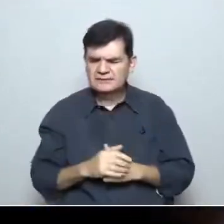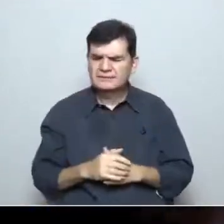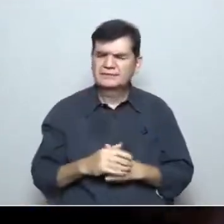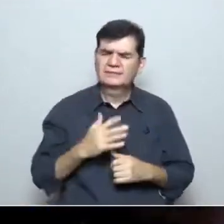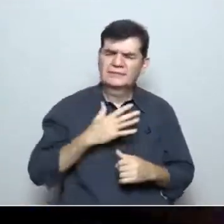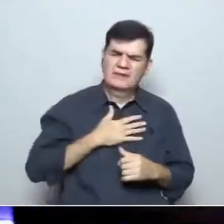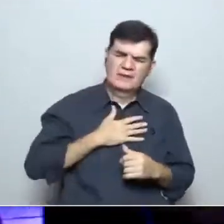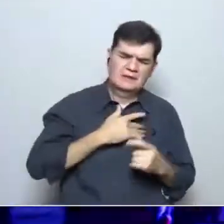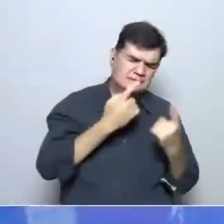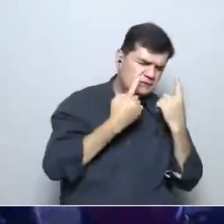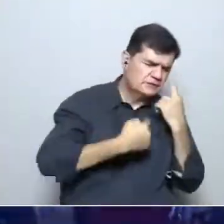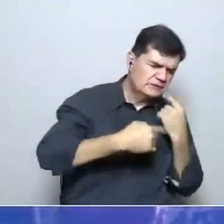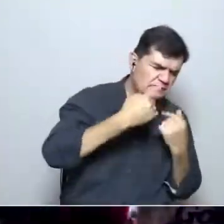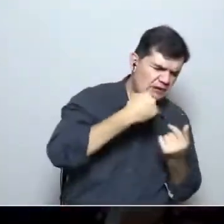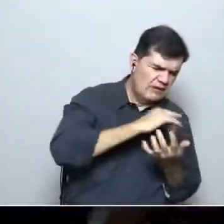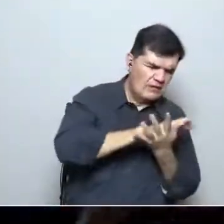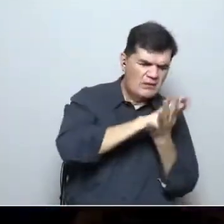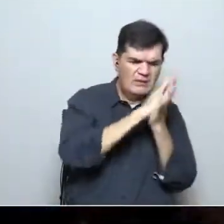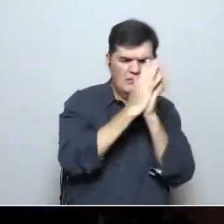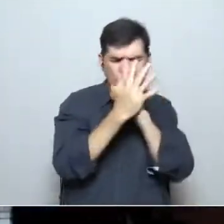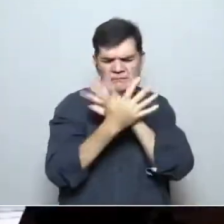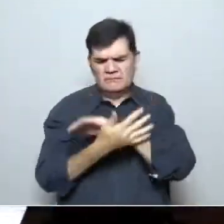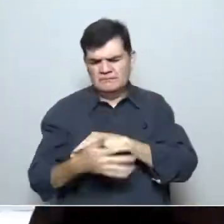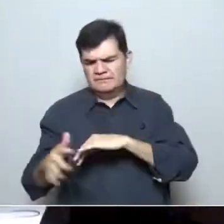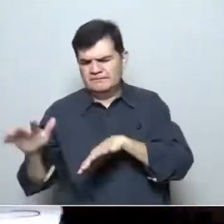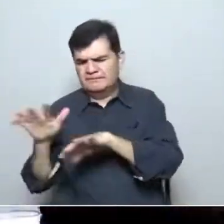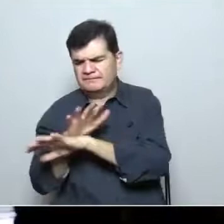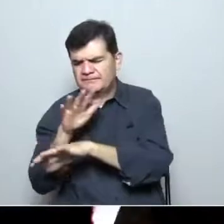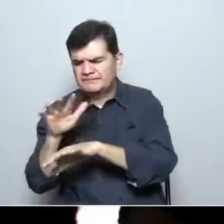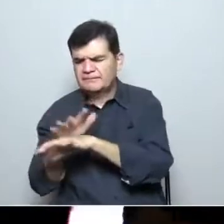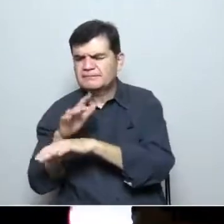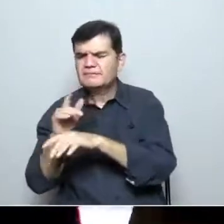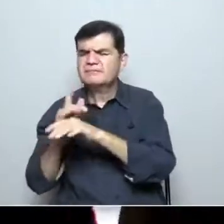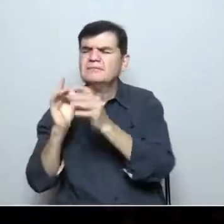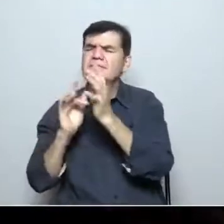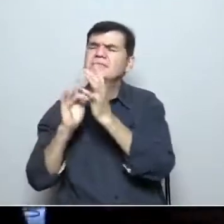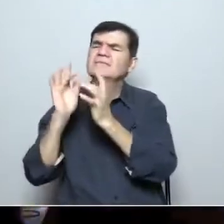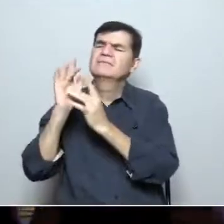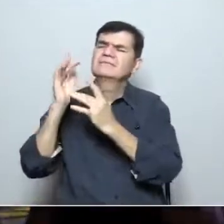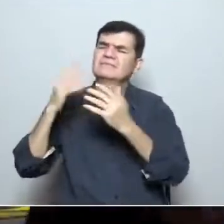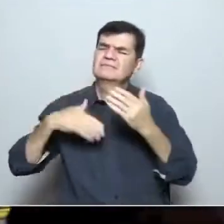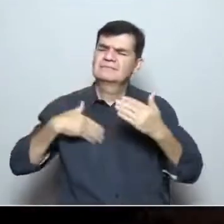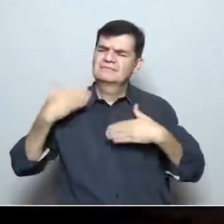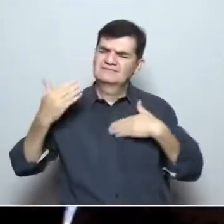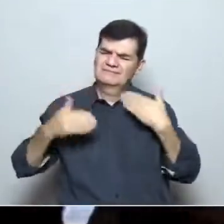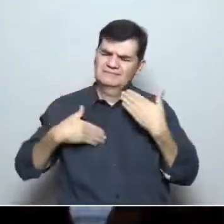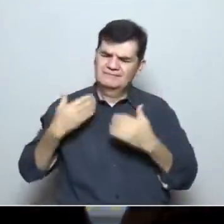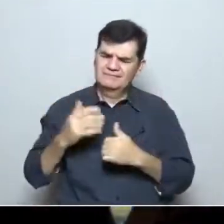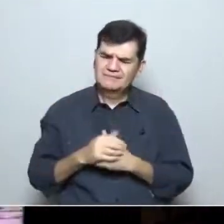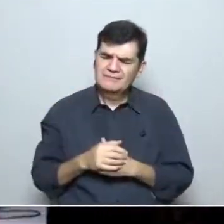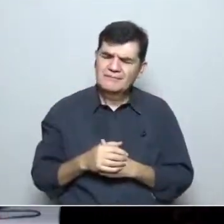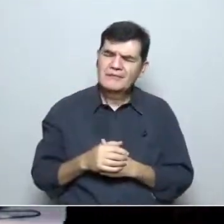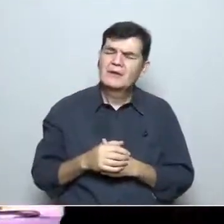Mi llanto en gozo cambiaste, Jesús.